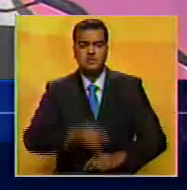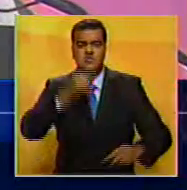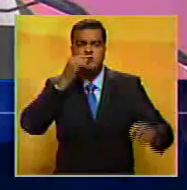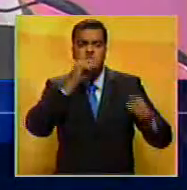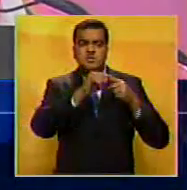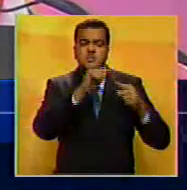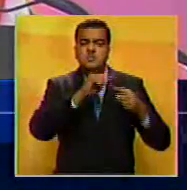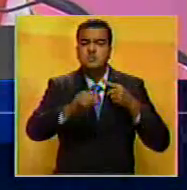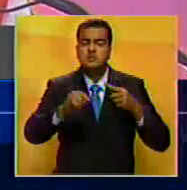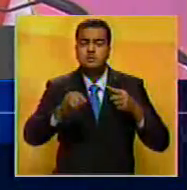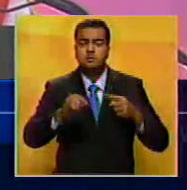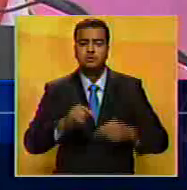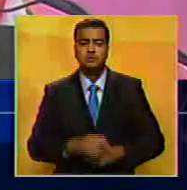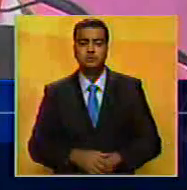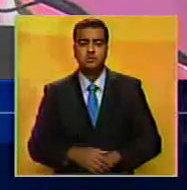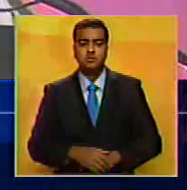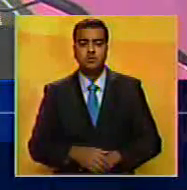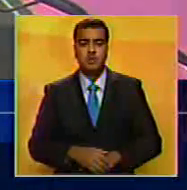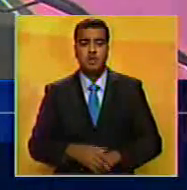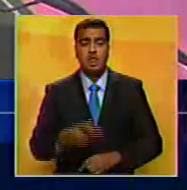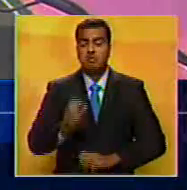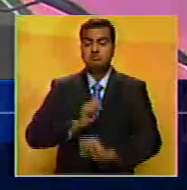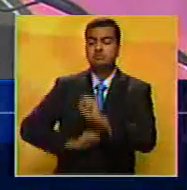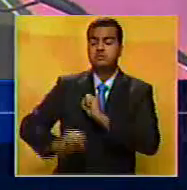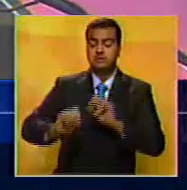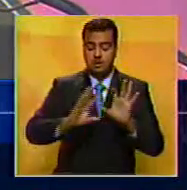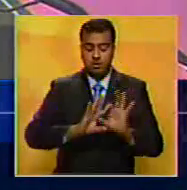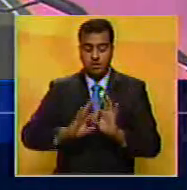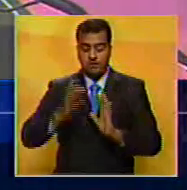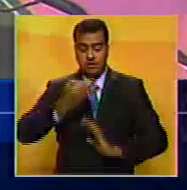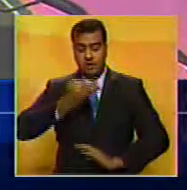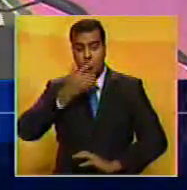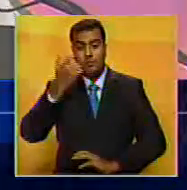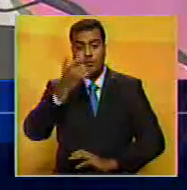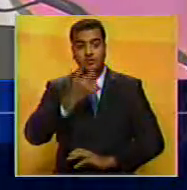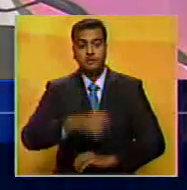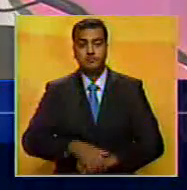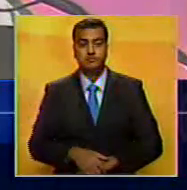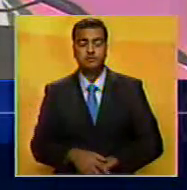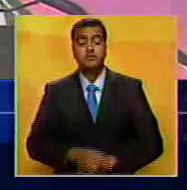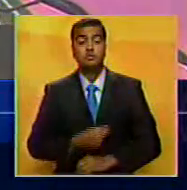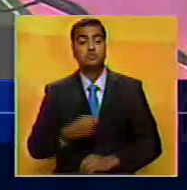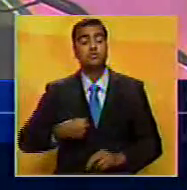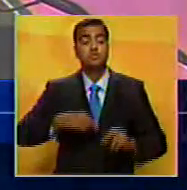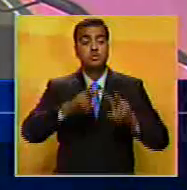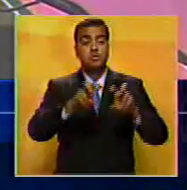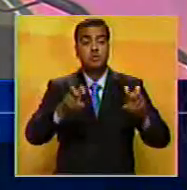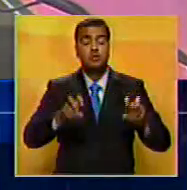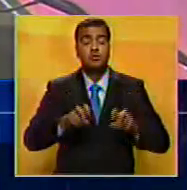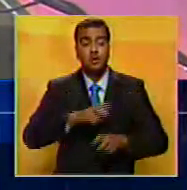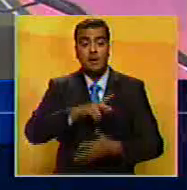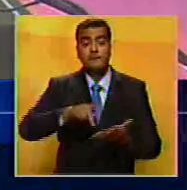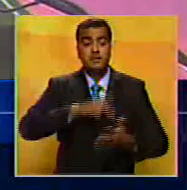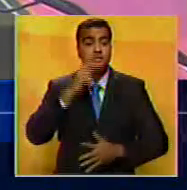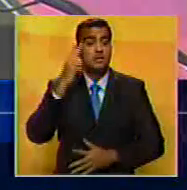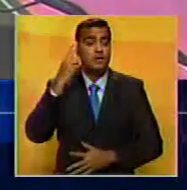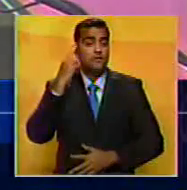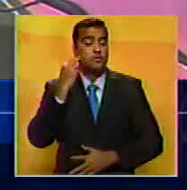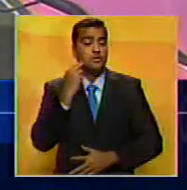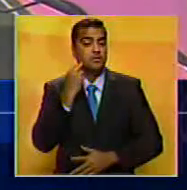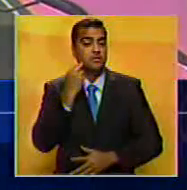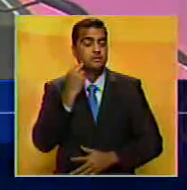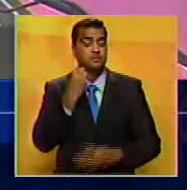cizaña e impide la unidad verdadera de los pueblos. Por eso, nos reunimos en la Plaza Bolívar